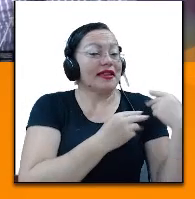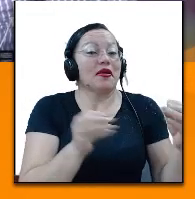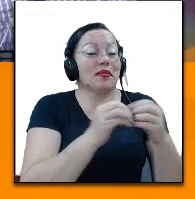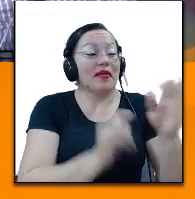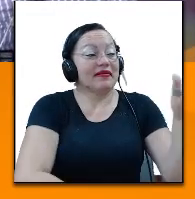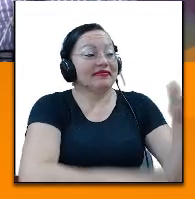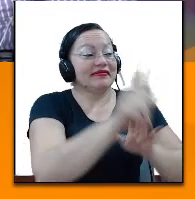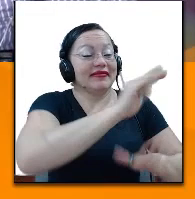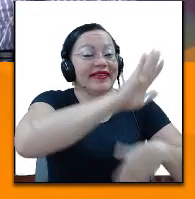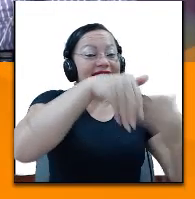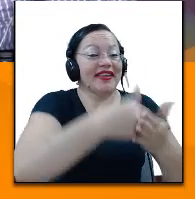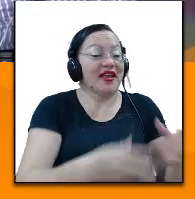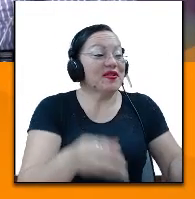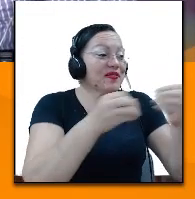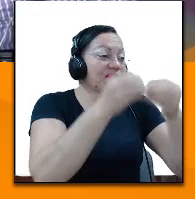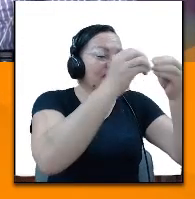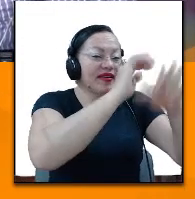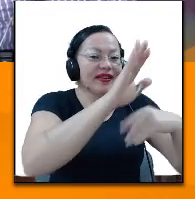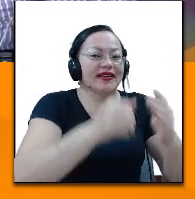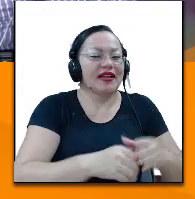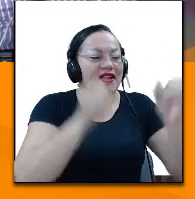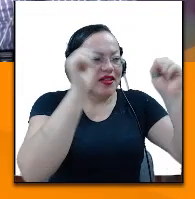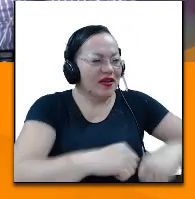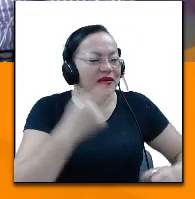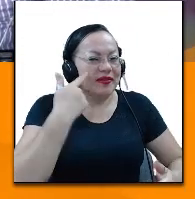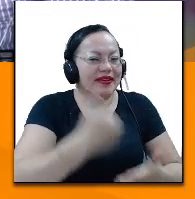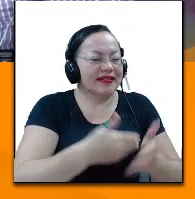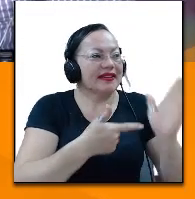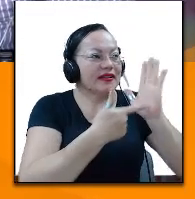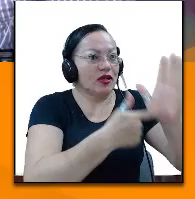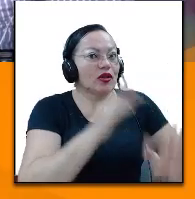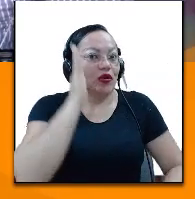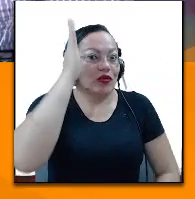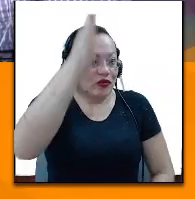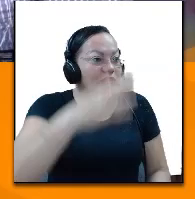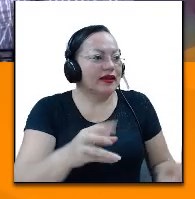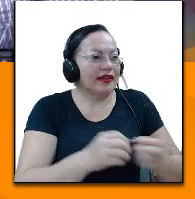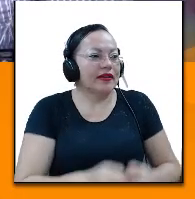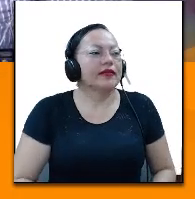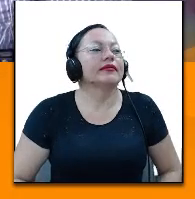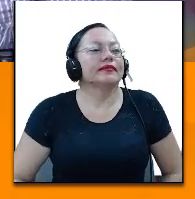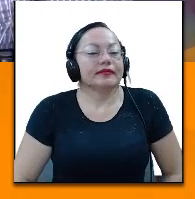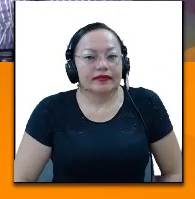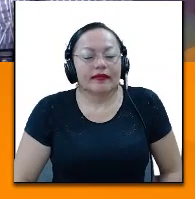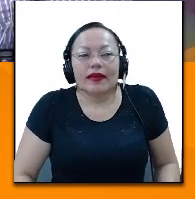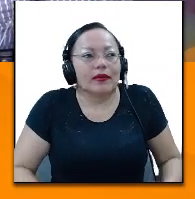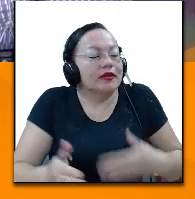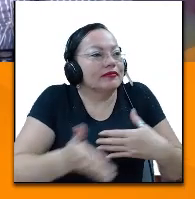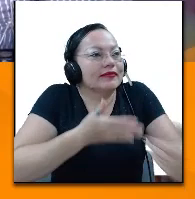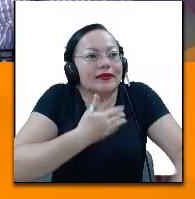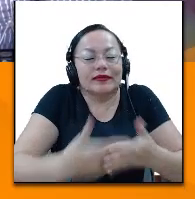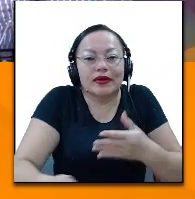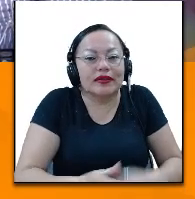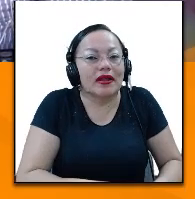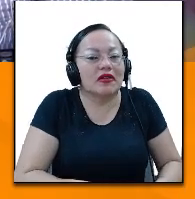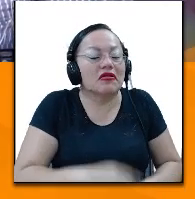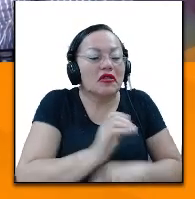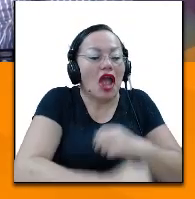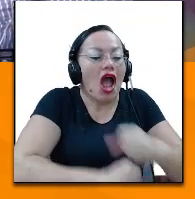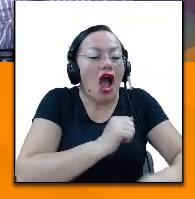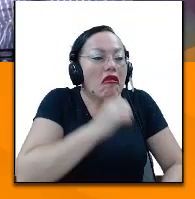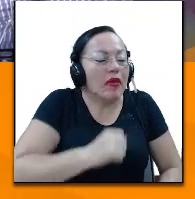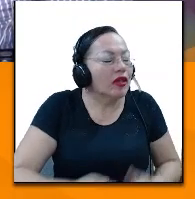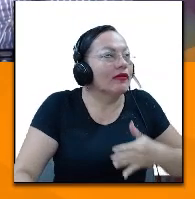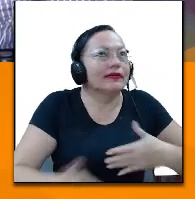próspera y puedo ostentarlo con su título. Entonces, claro, la excusa de la edad, eso es carreta. Hoy,